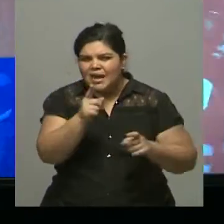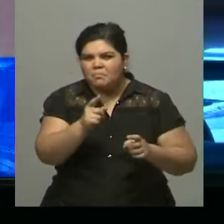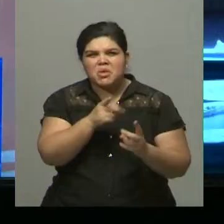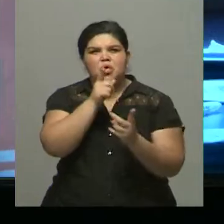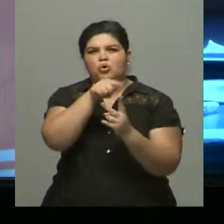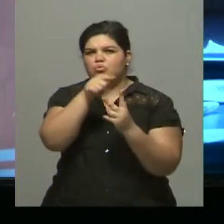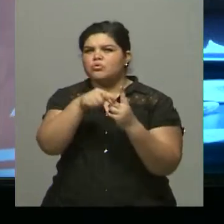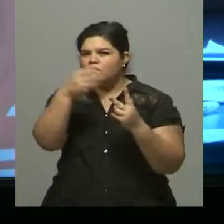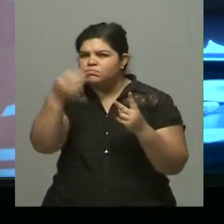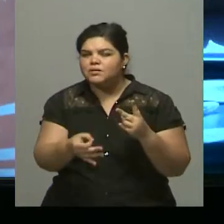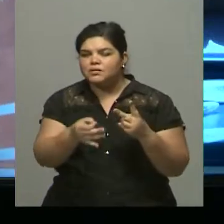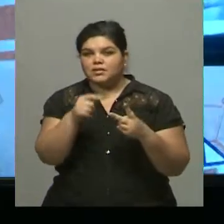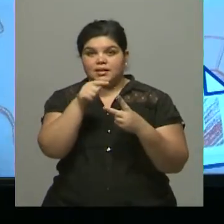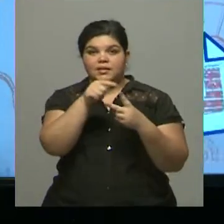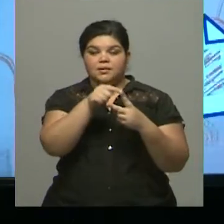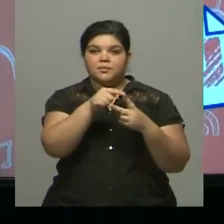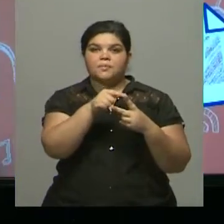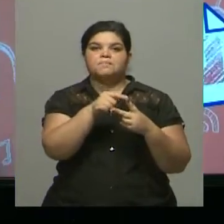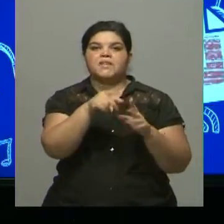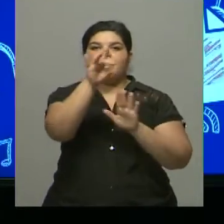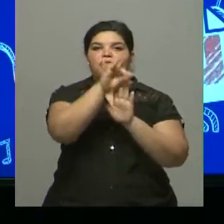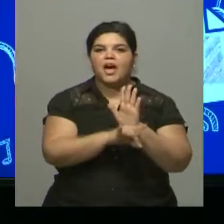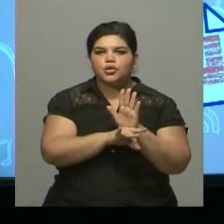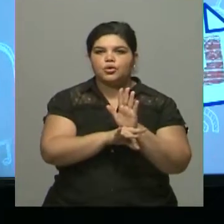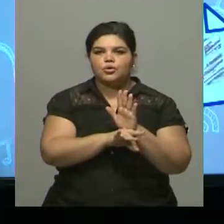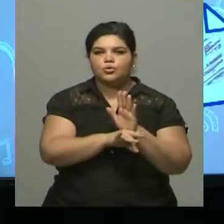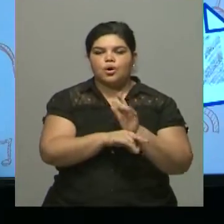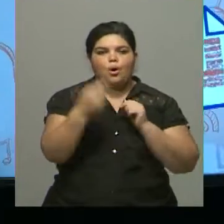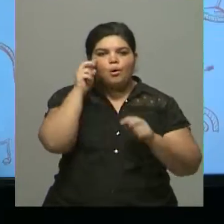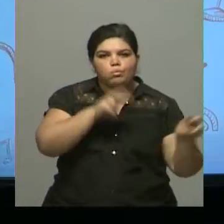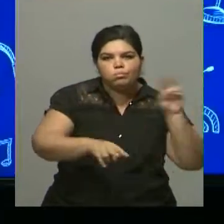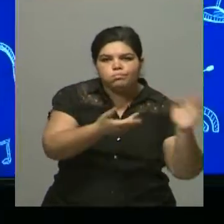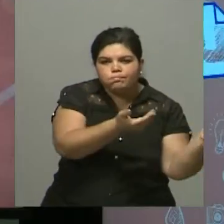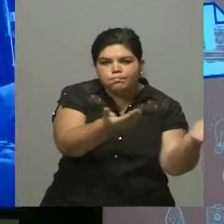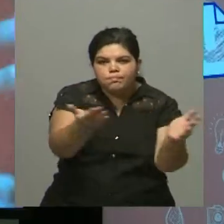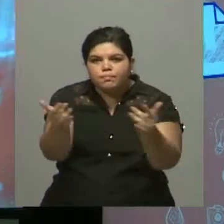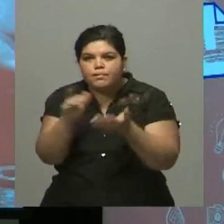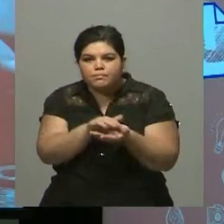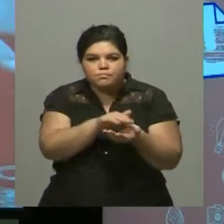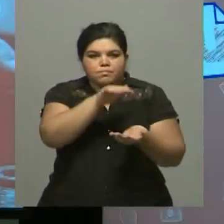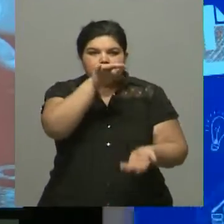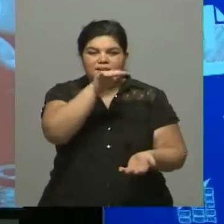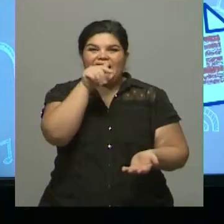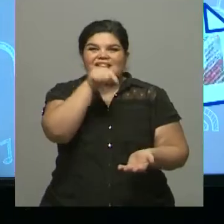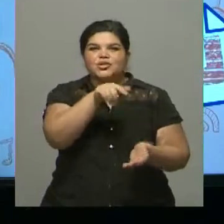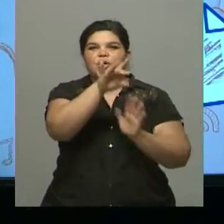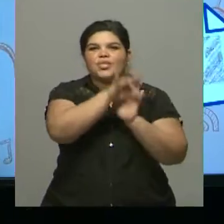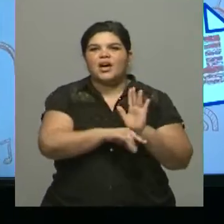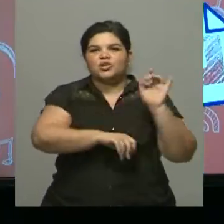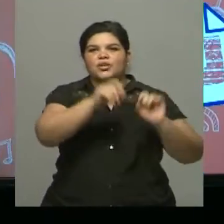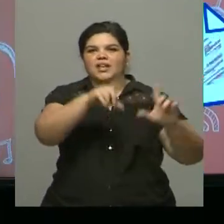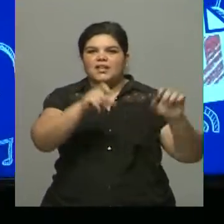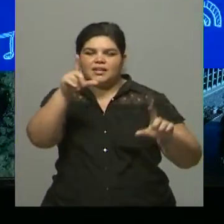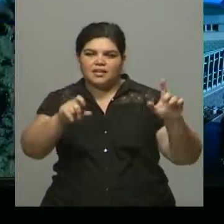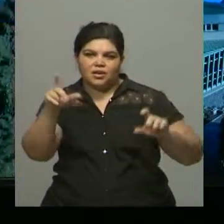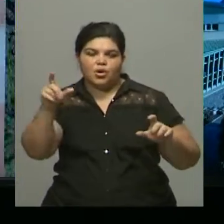lo que está relacionado al procesamiento de datos estadísticos. Hoy puntualmente todo lo que tiene que ver con Big Data,